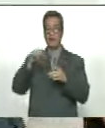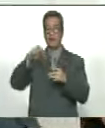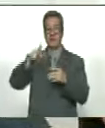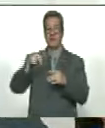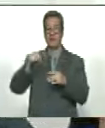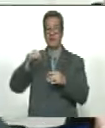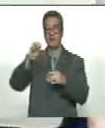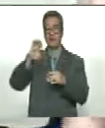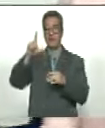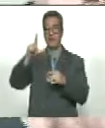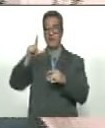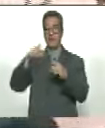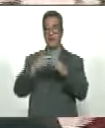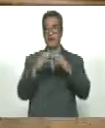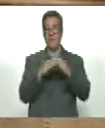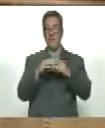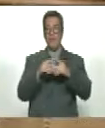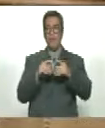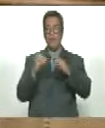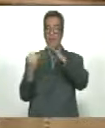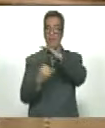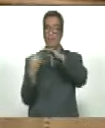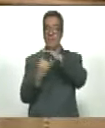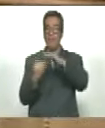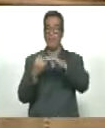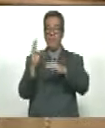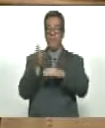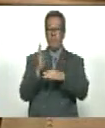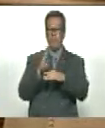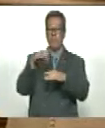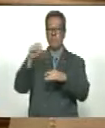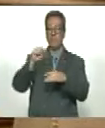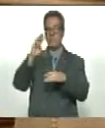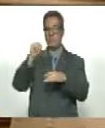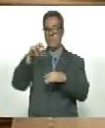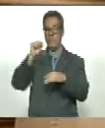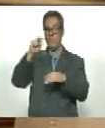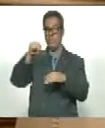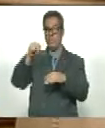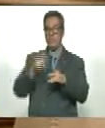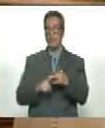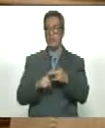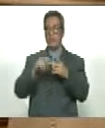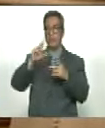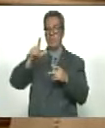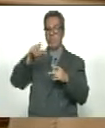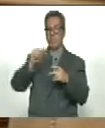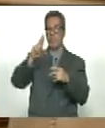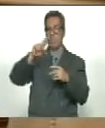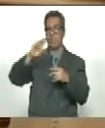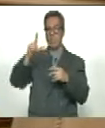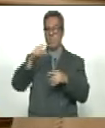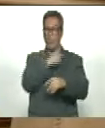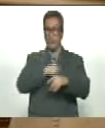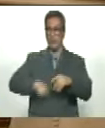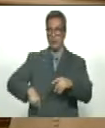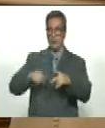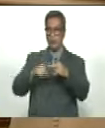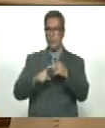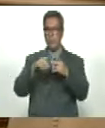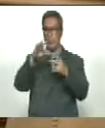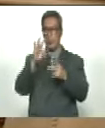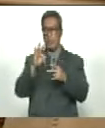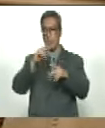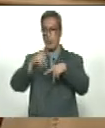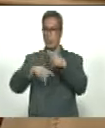Pereira, superintendente de las instituciones del sector bancario Sudeban. Por Laura Guerra Angulo, presidenta del Fondo